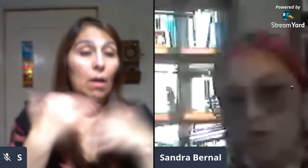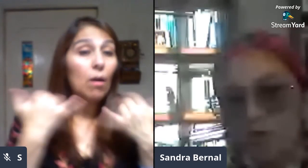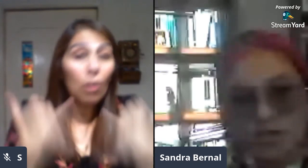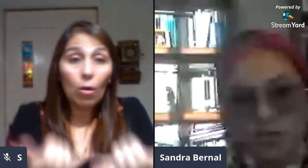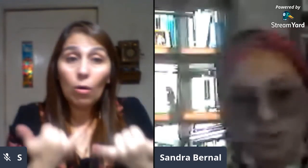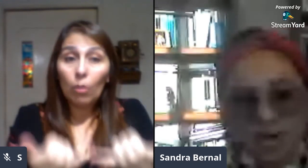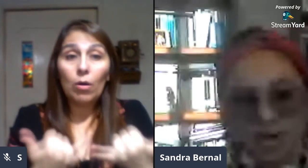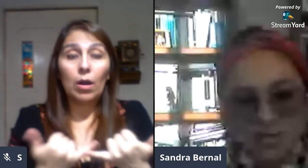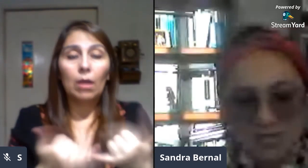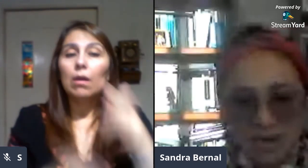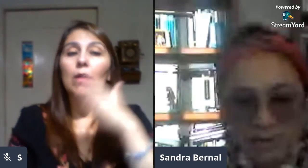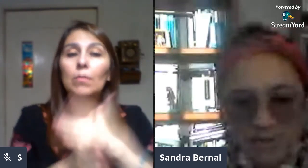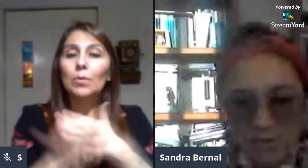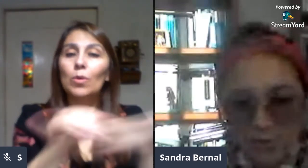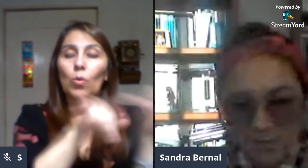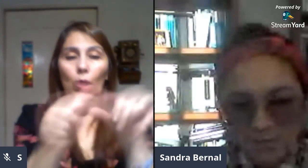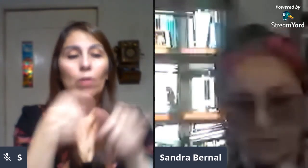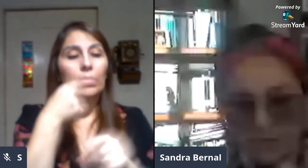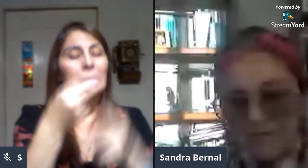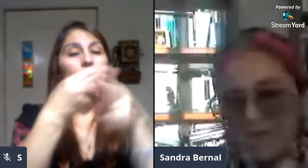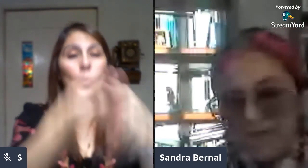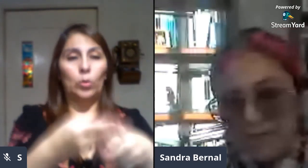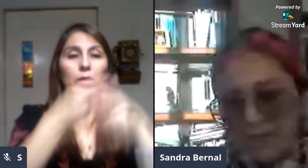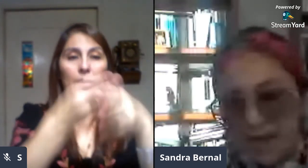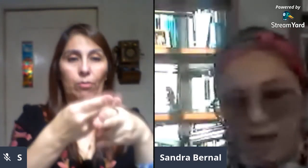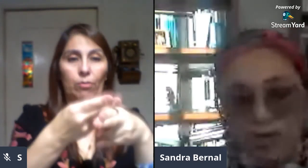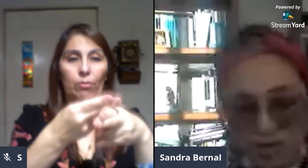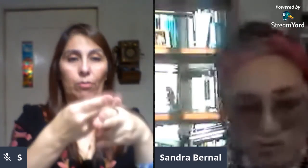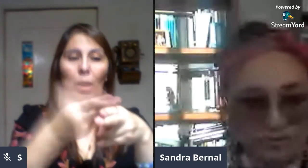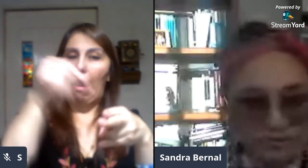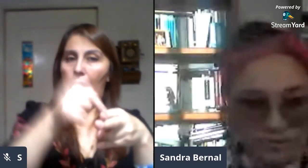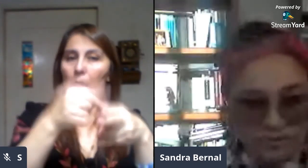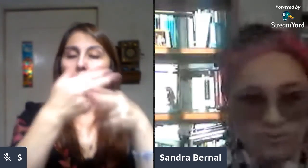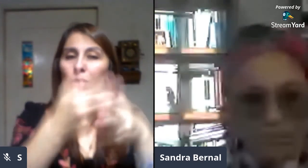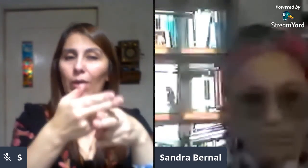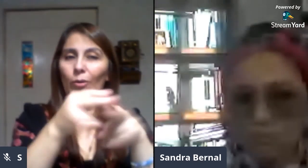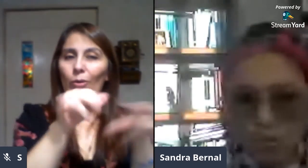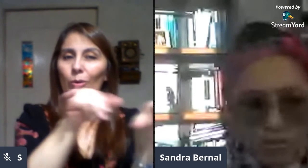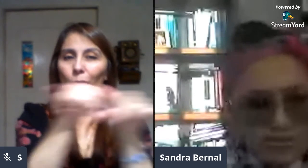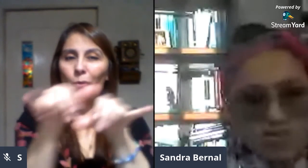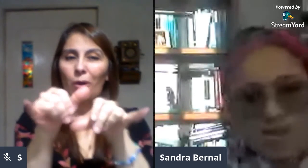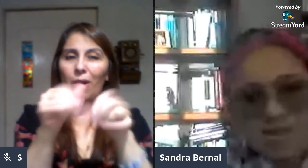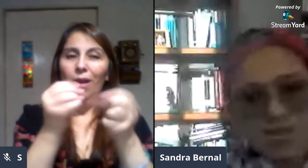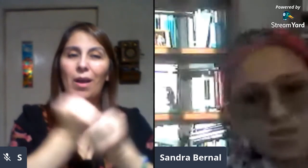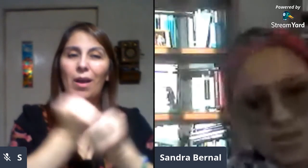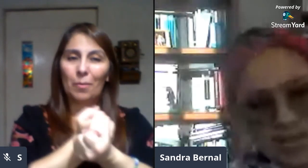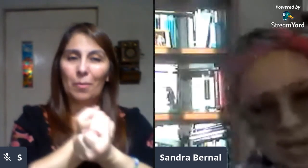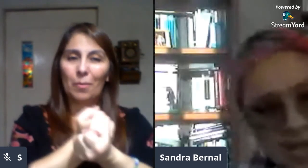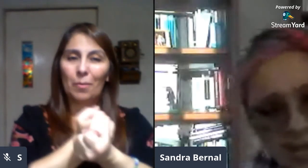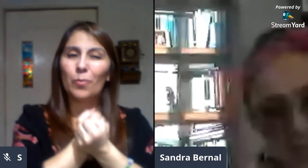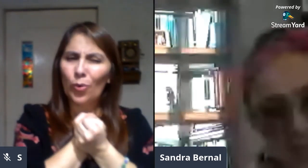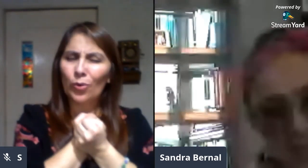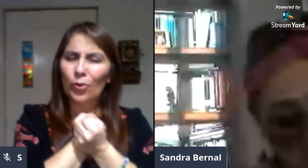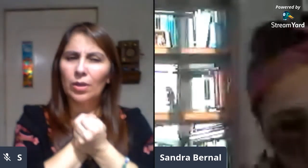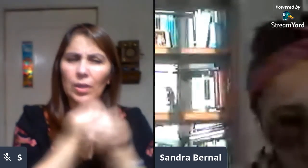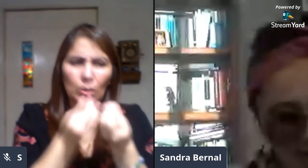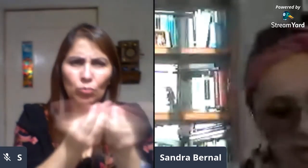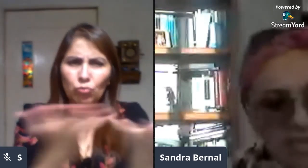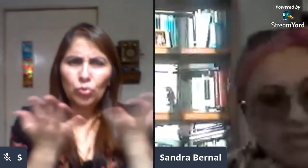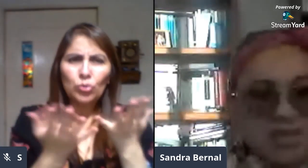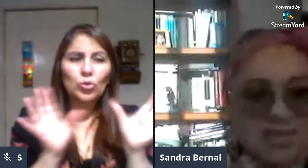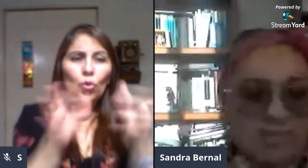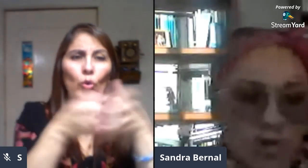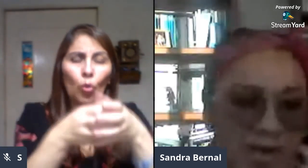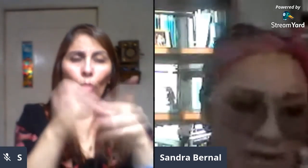cuando hablamos de cuidado se está hablando de amor. Y muchas de las organizaciones sociales,